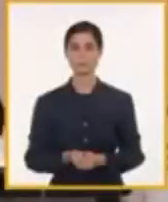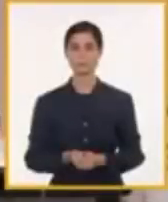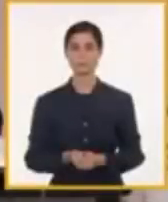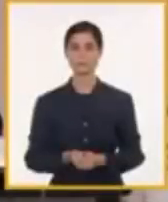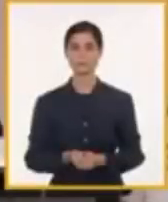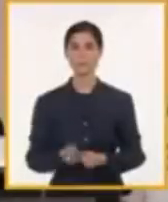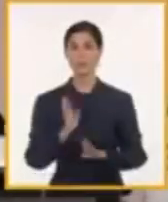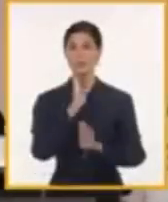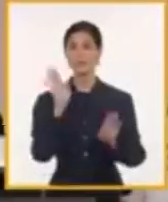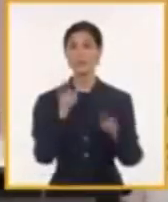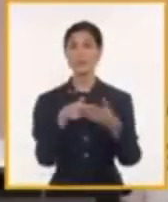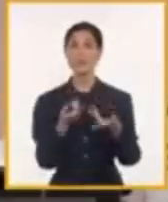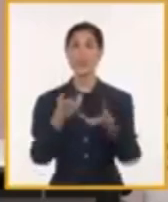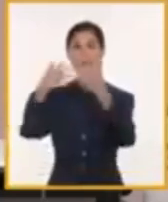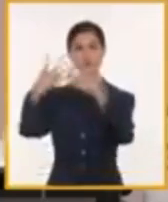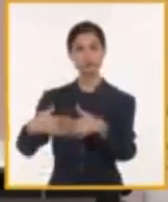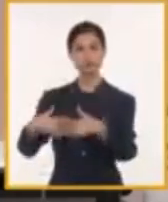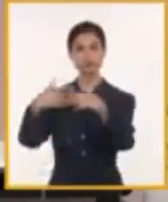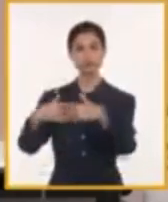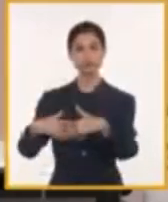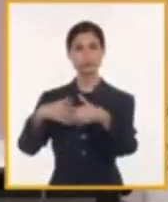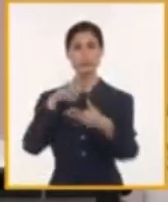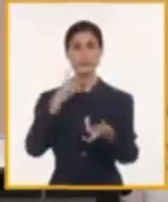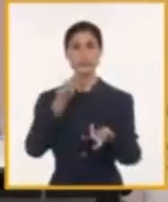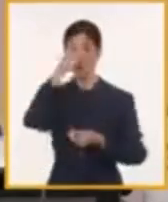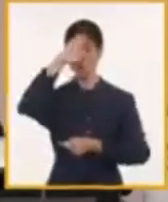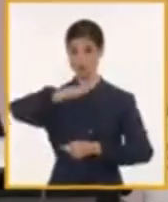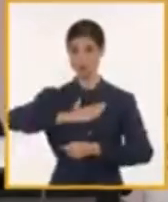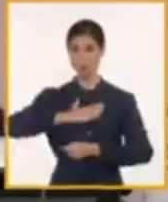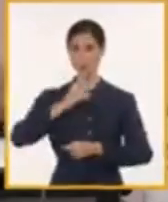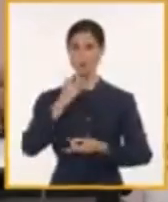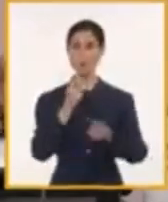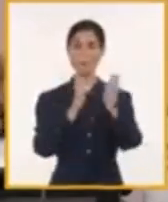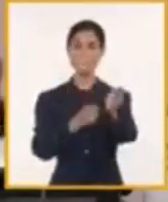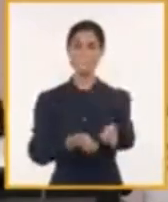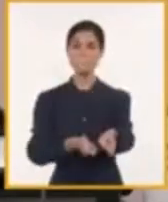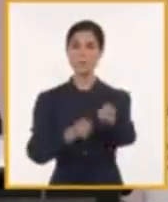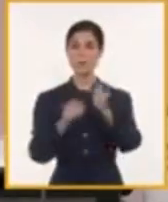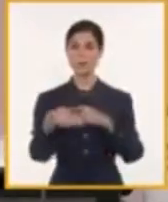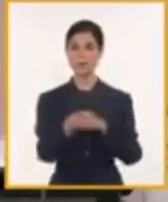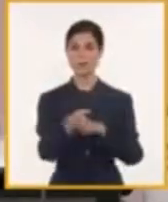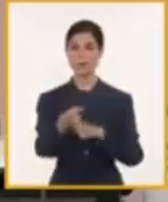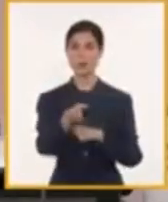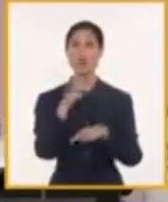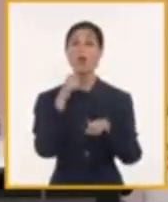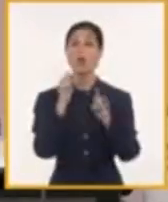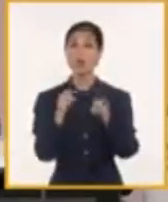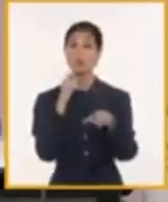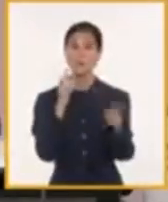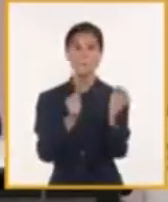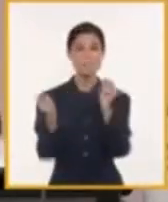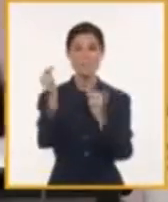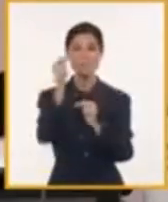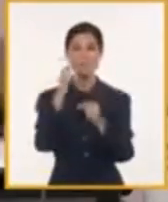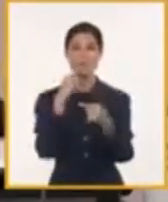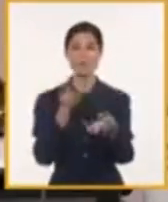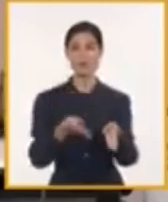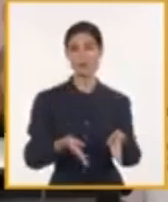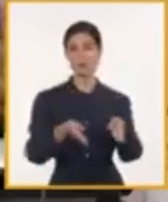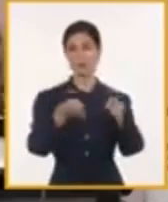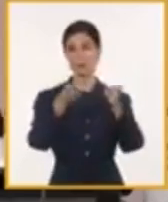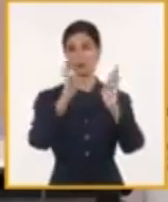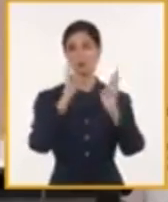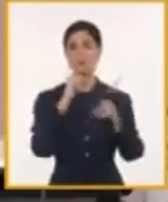Bueno, la industria pesquera cubana sin dudas es una de las industrias alimentarias que más vaivenes